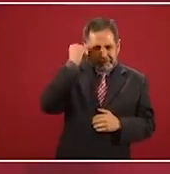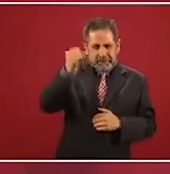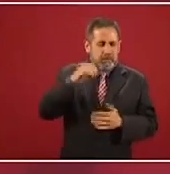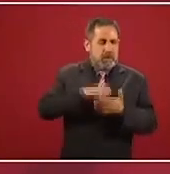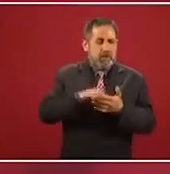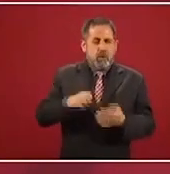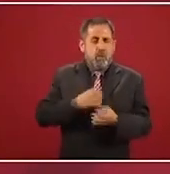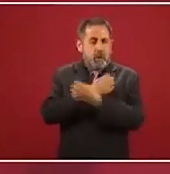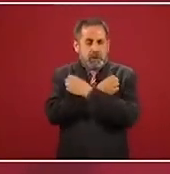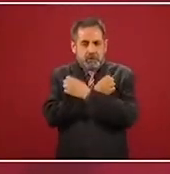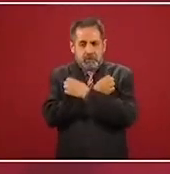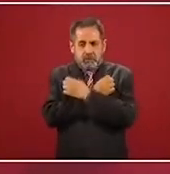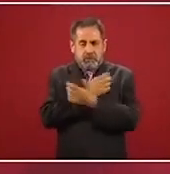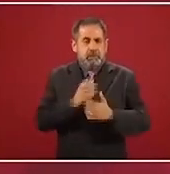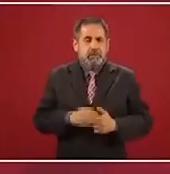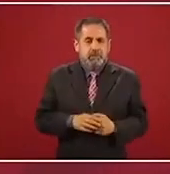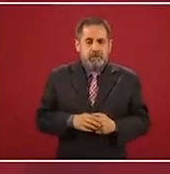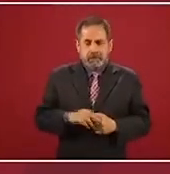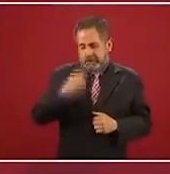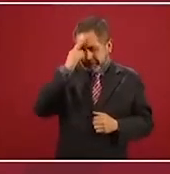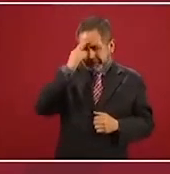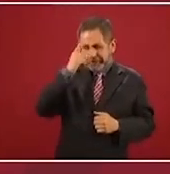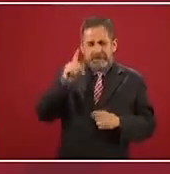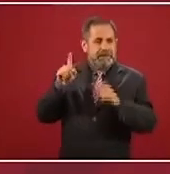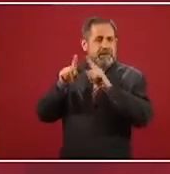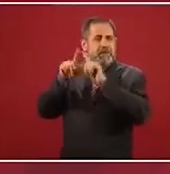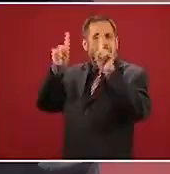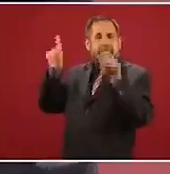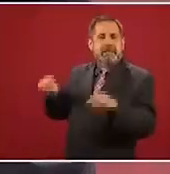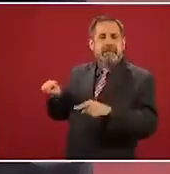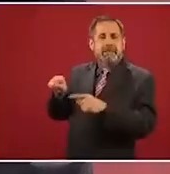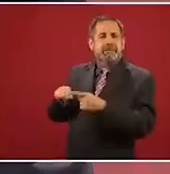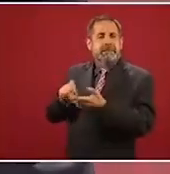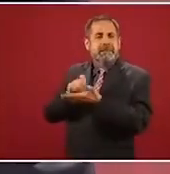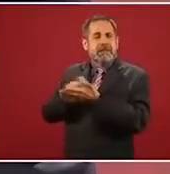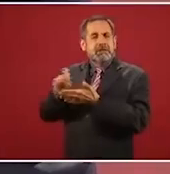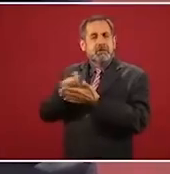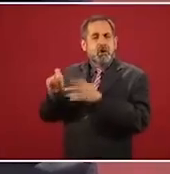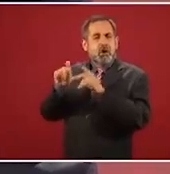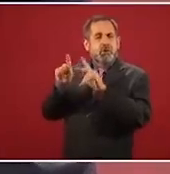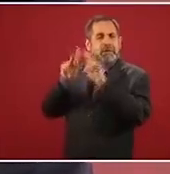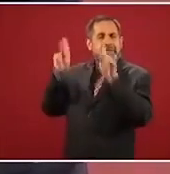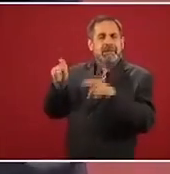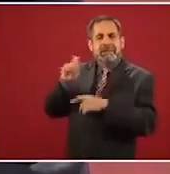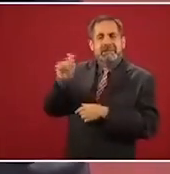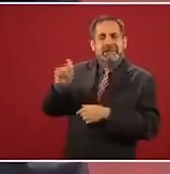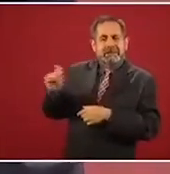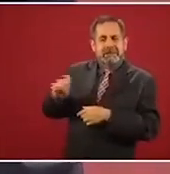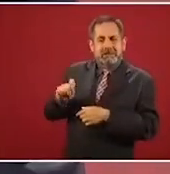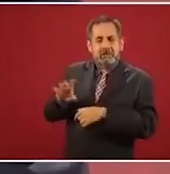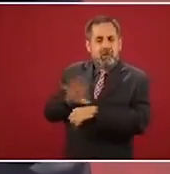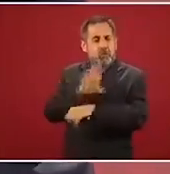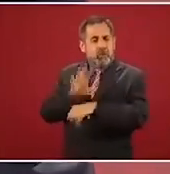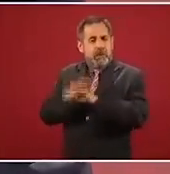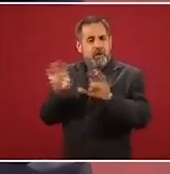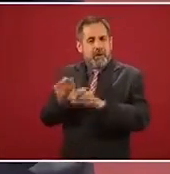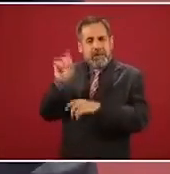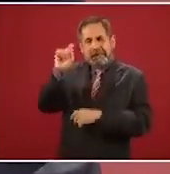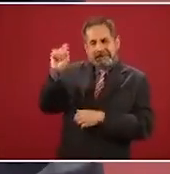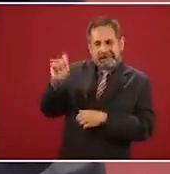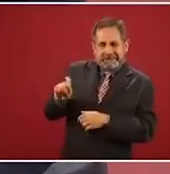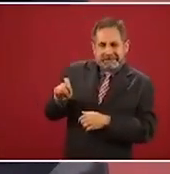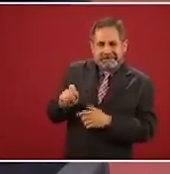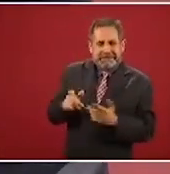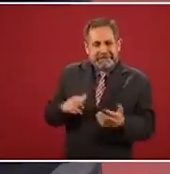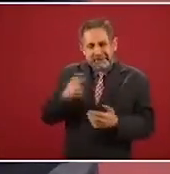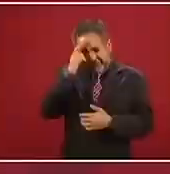educación. Acuérdense de los pizarrones electrónicos. Acuérdense de los sistemas